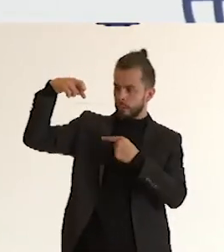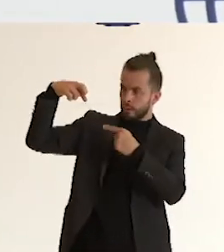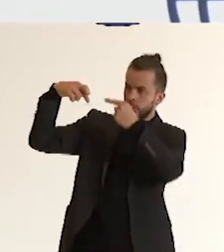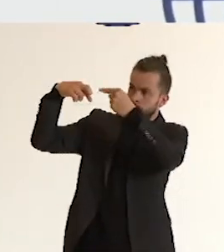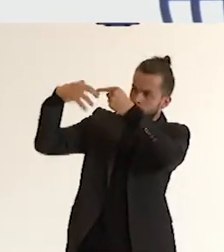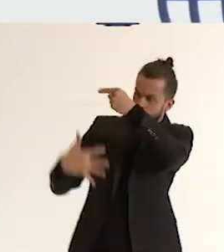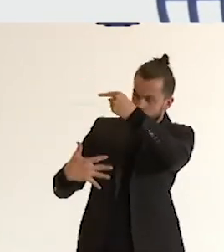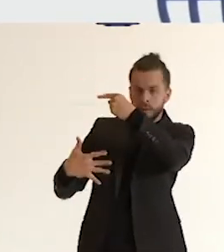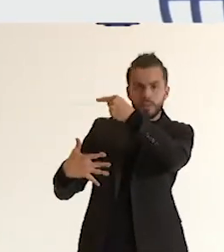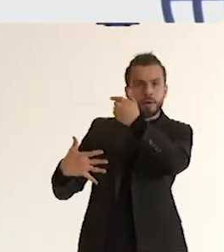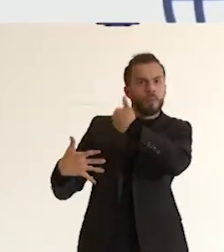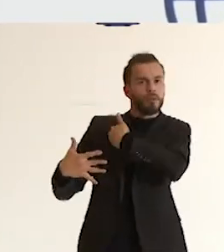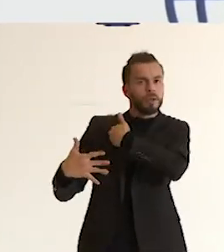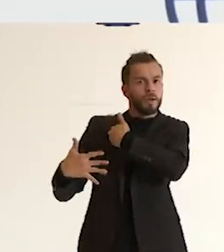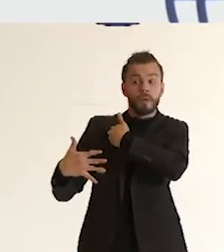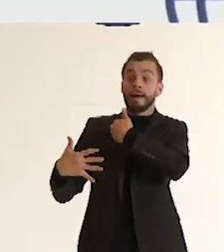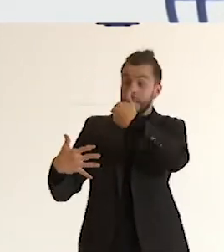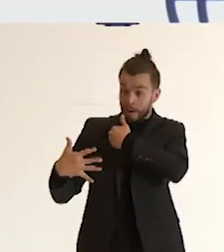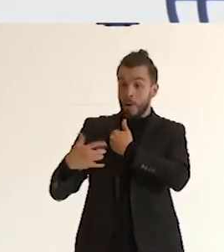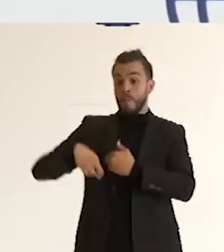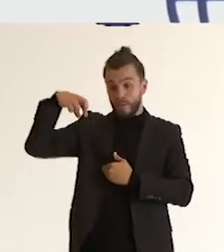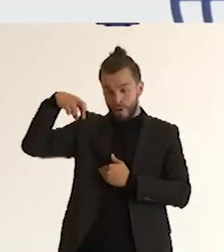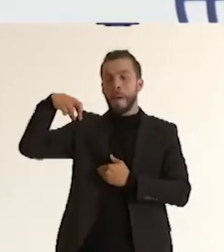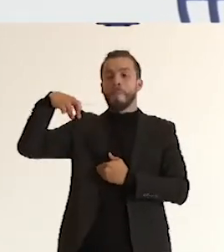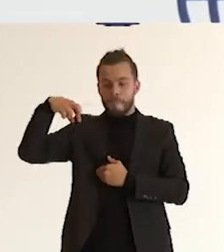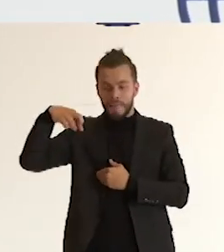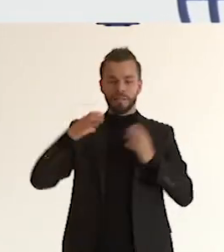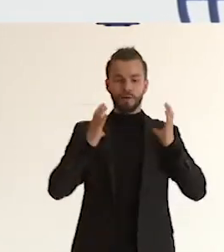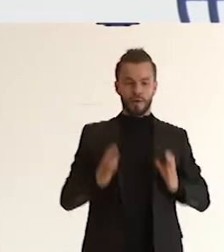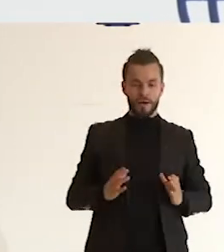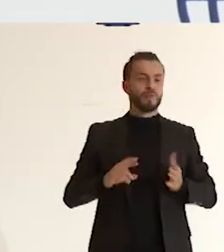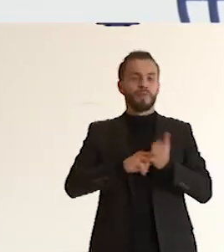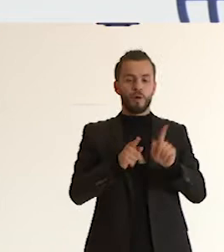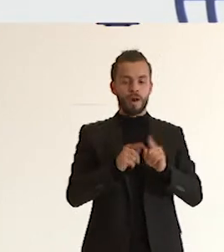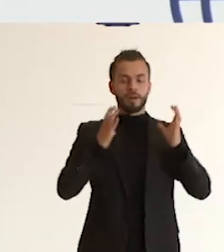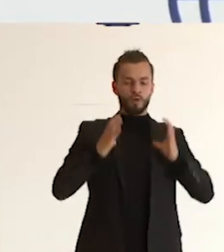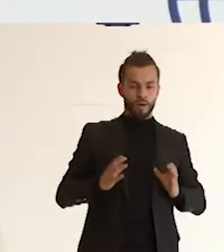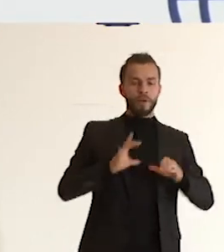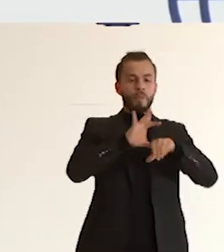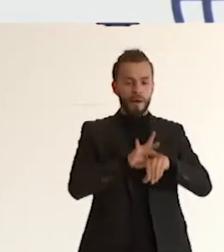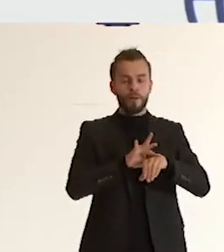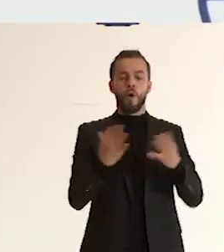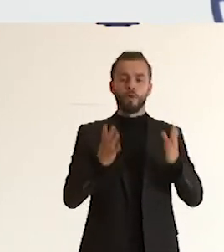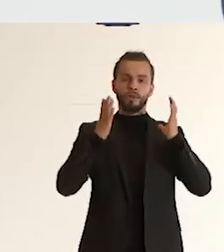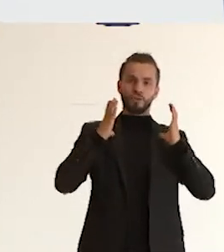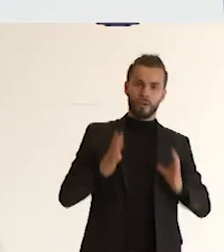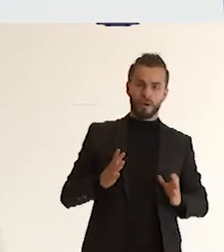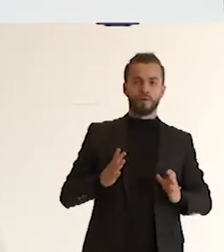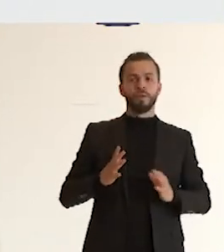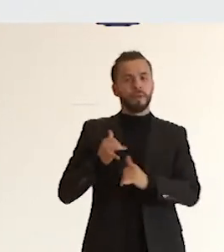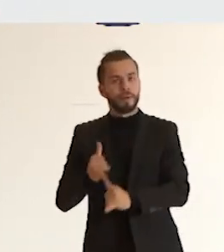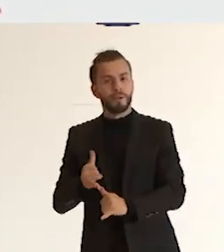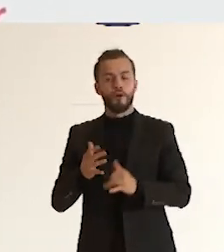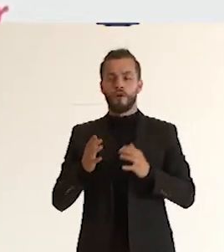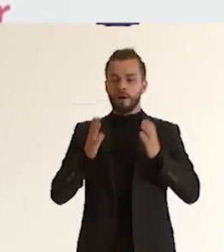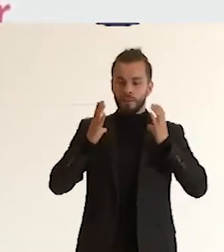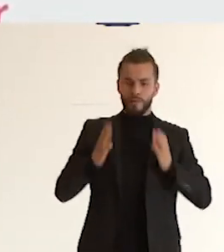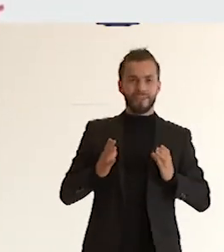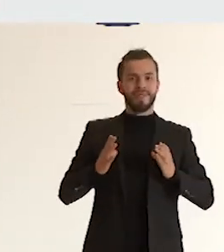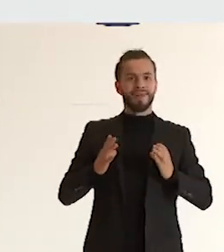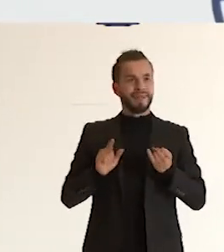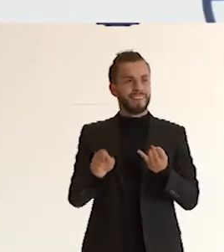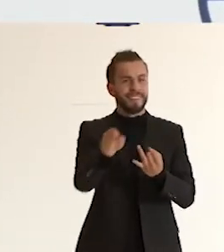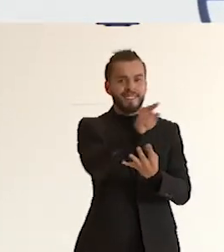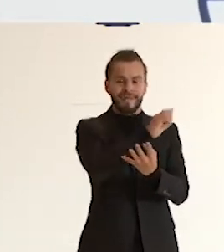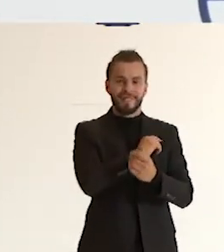ciudadano digamos como ciudadano ingeniero o como ciudadano médico o como ciudadano abogado y otras específicas del ámbito académico